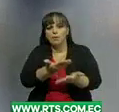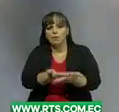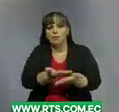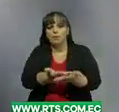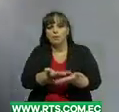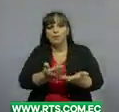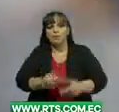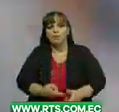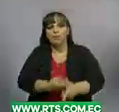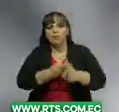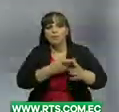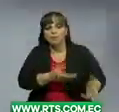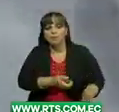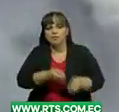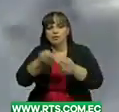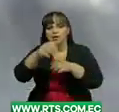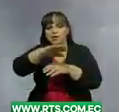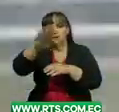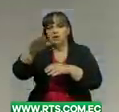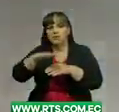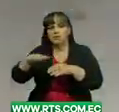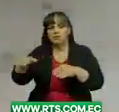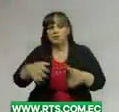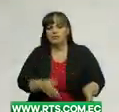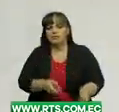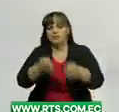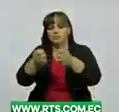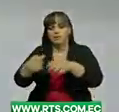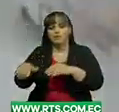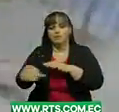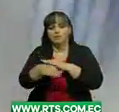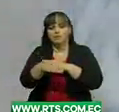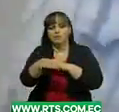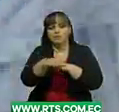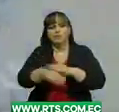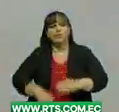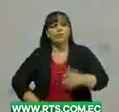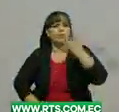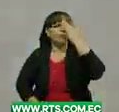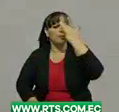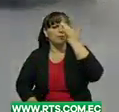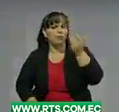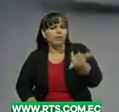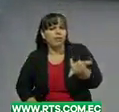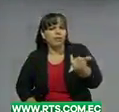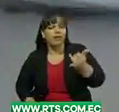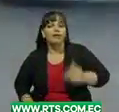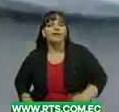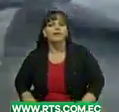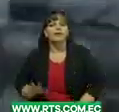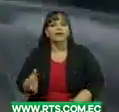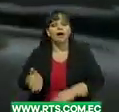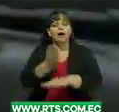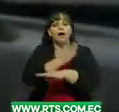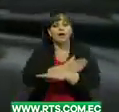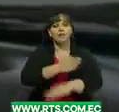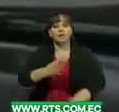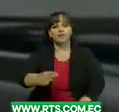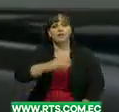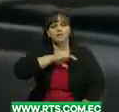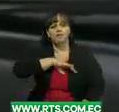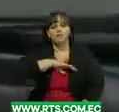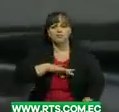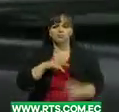una camioneta luego de haber participado en una persecución de un vehículo que era requerido. El hecho se registró